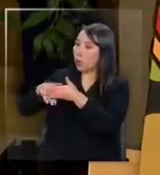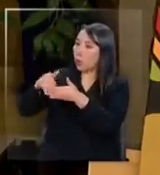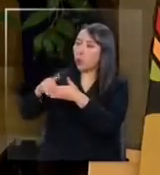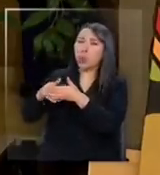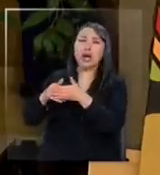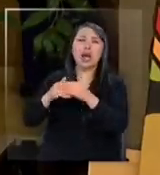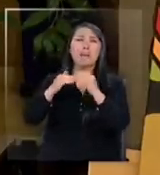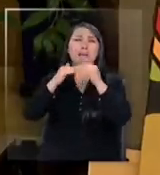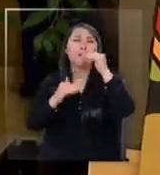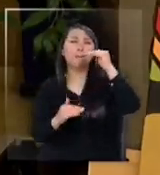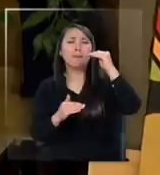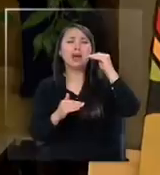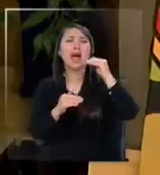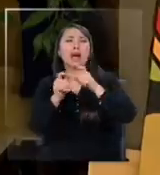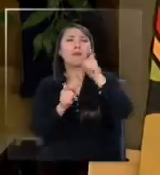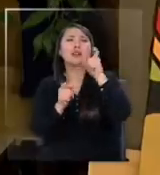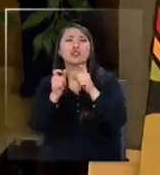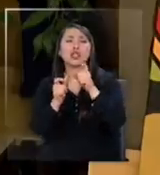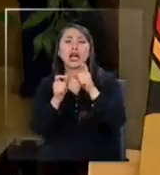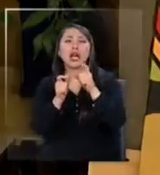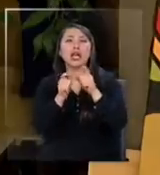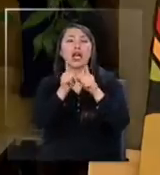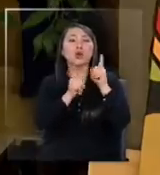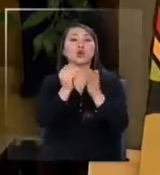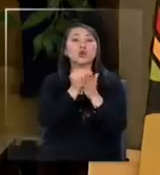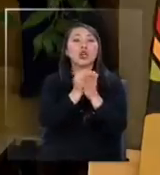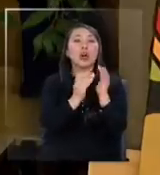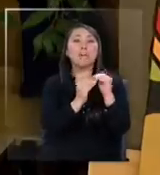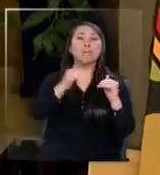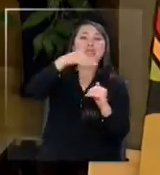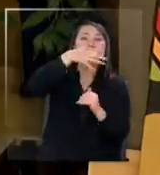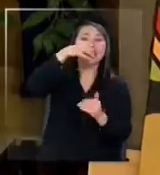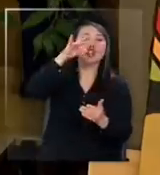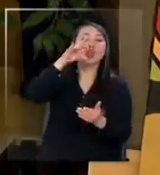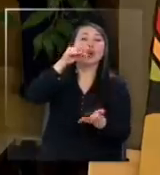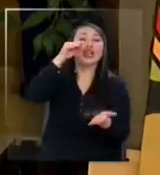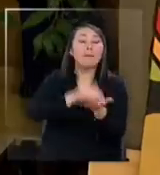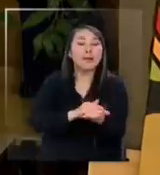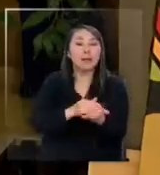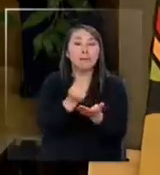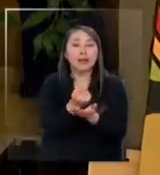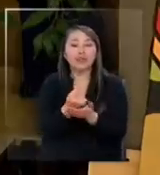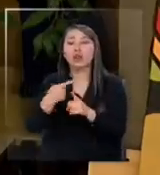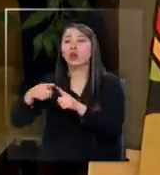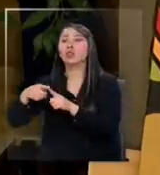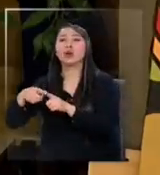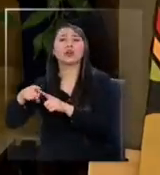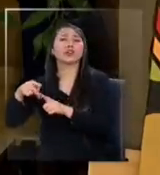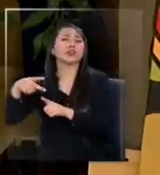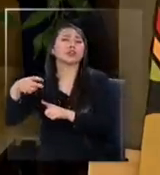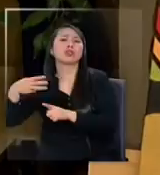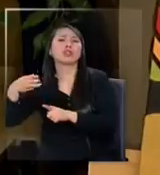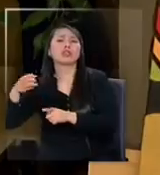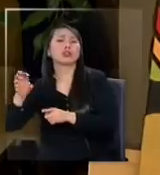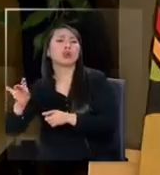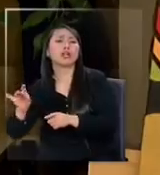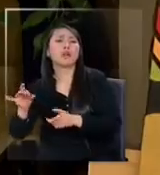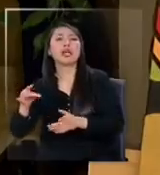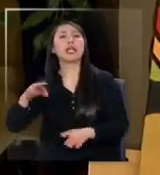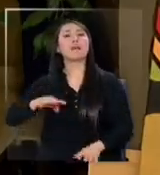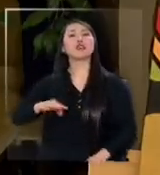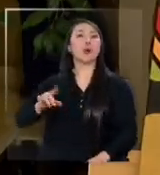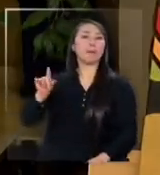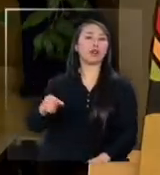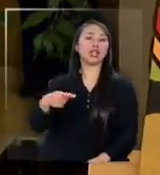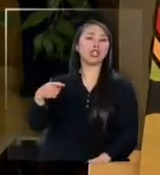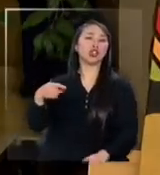ingresos mensuales superiores a los 550 millones de pesos, mientras el sueldo mínimo es de 301 mil pesos. cuando la pensión básica solidaria de 108 mil pesos...